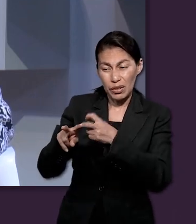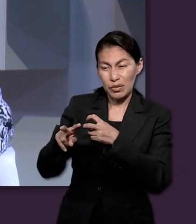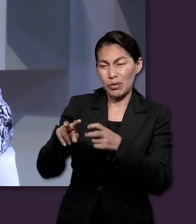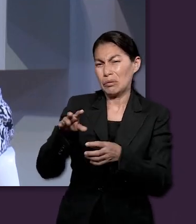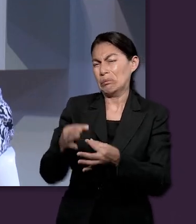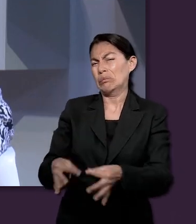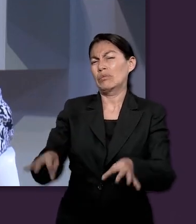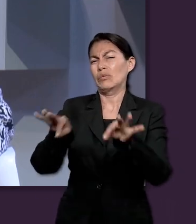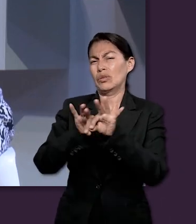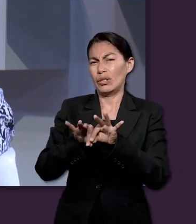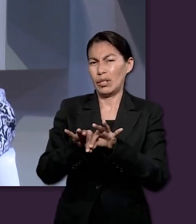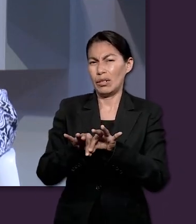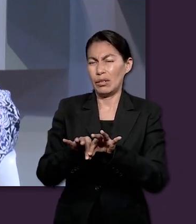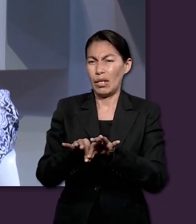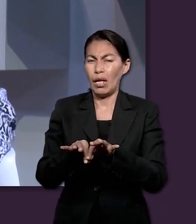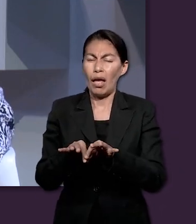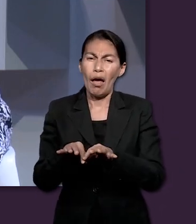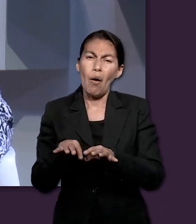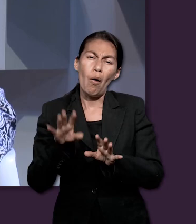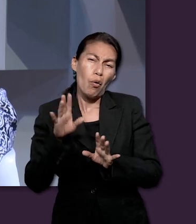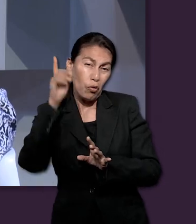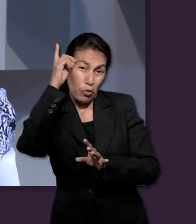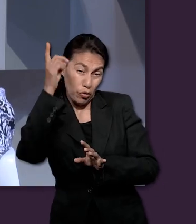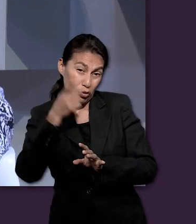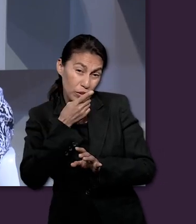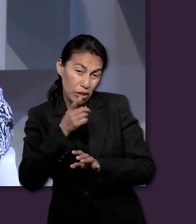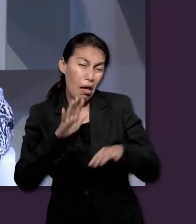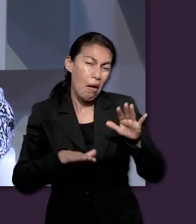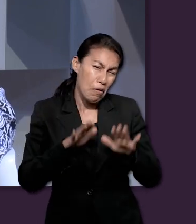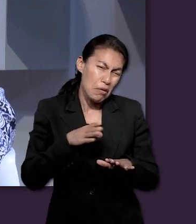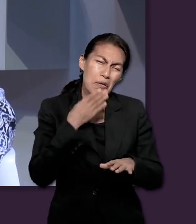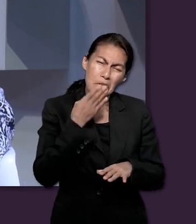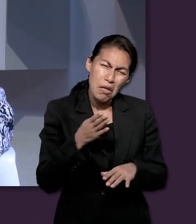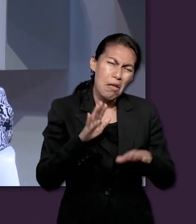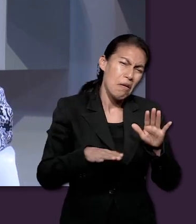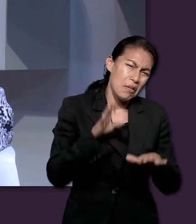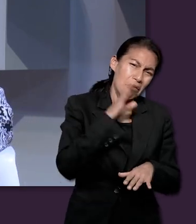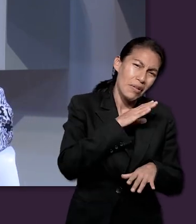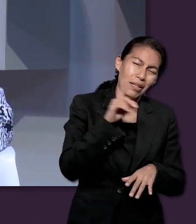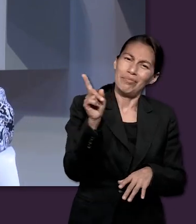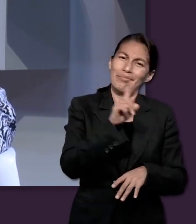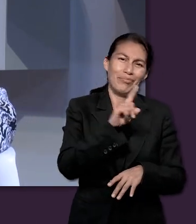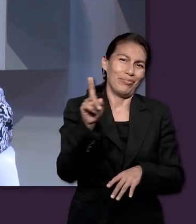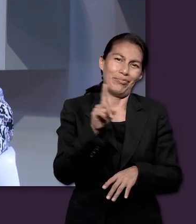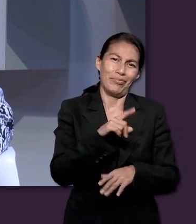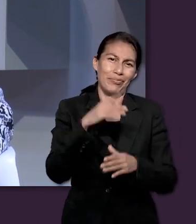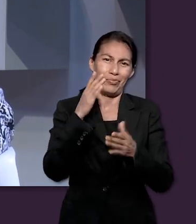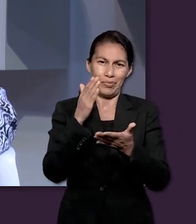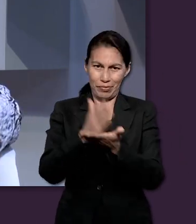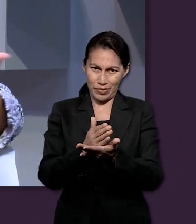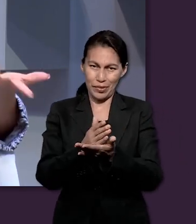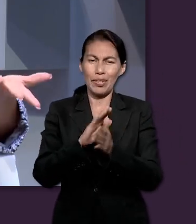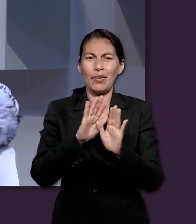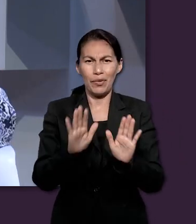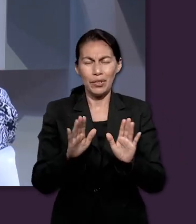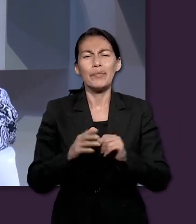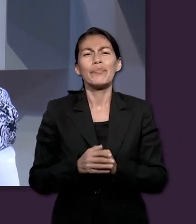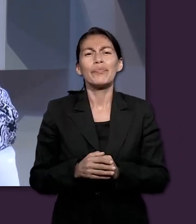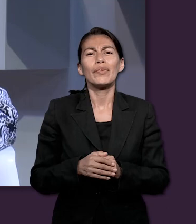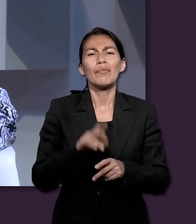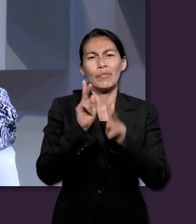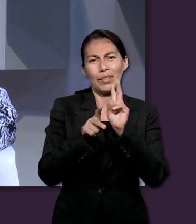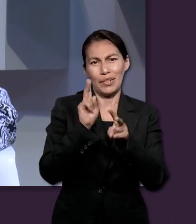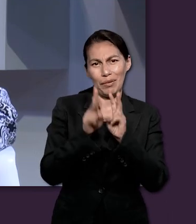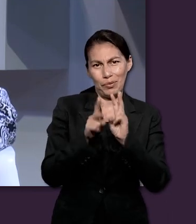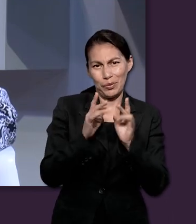es absoluta, no es esto sí, esto tal vez no. Y bueno, con esto vamos a hacer una pequeña pausa, ahorita vamos a escuchar